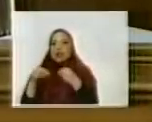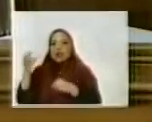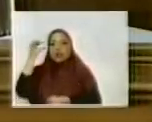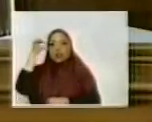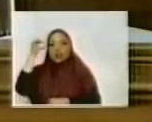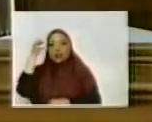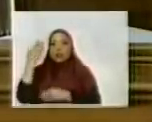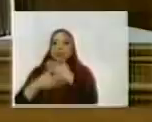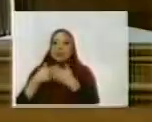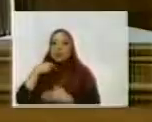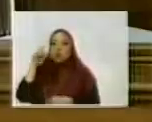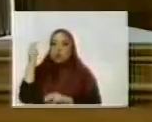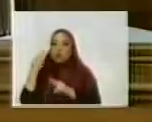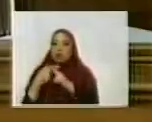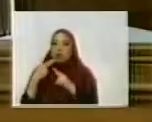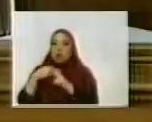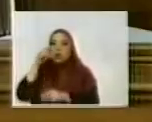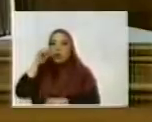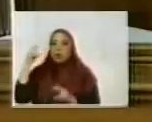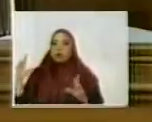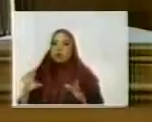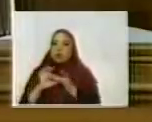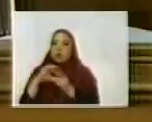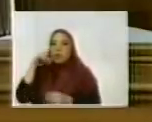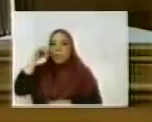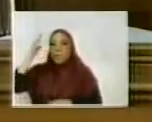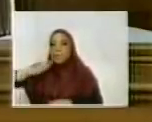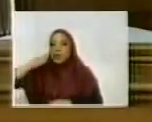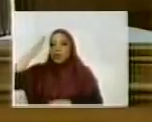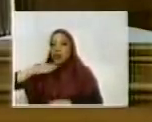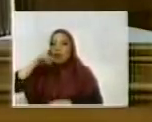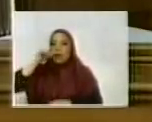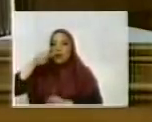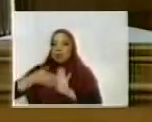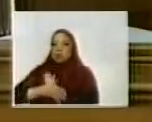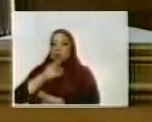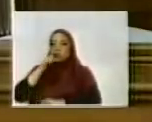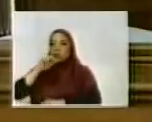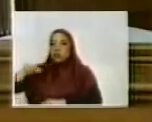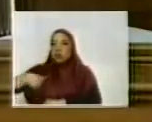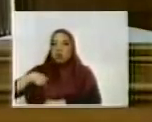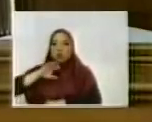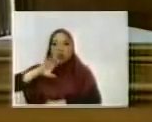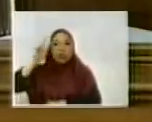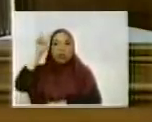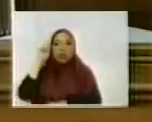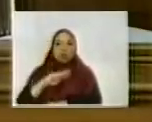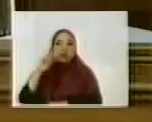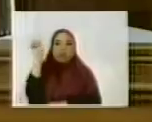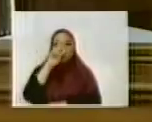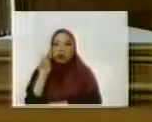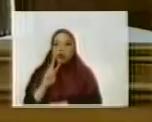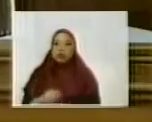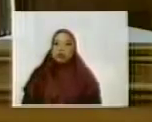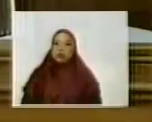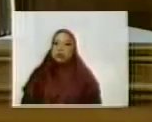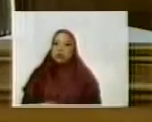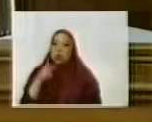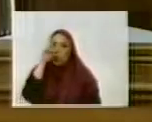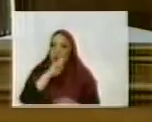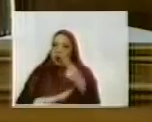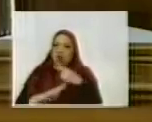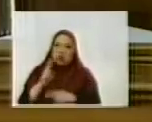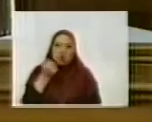las batallas como la que hoy libramos, en unión cívico-militar por la independencia de nuestra República Bolivariana de Venezuela.